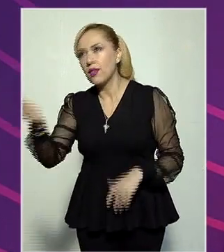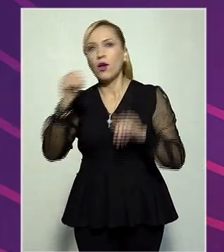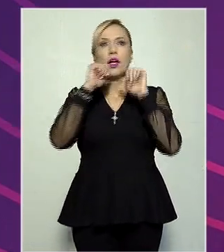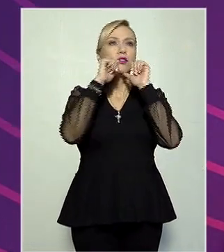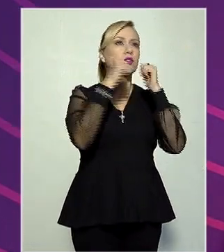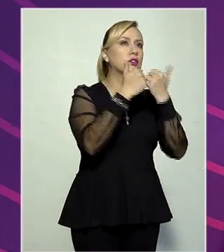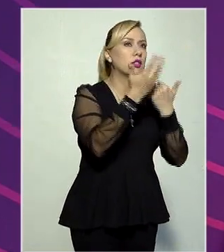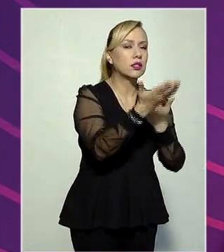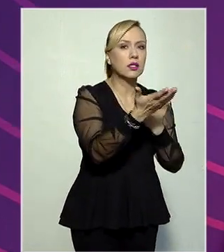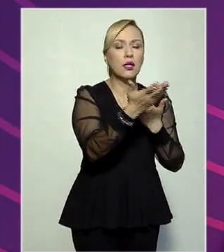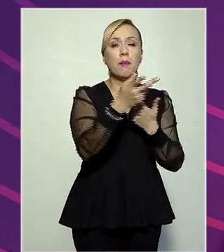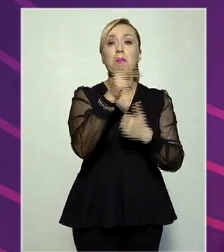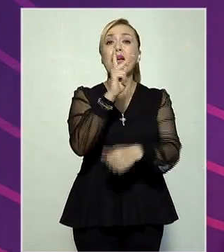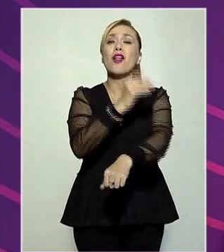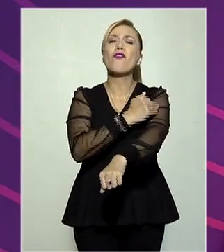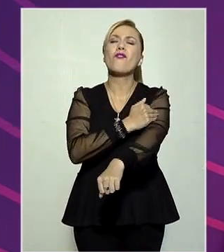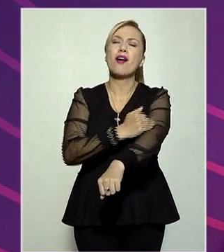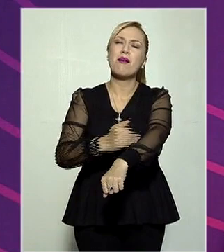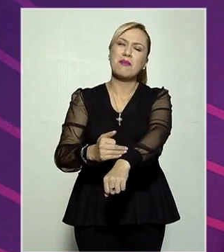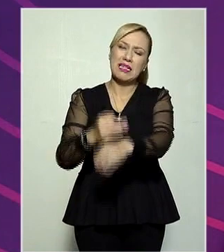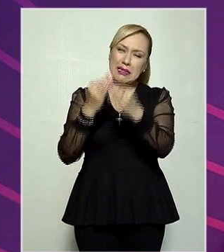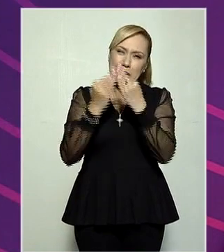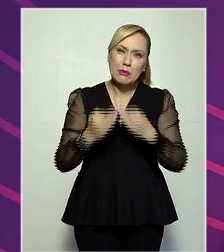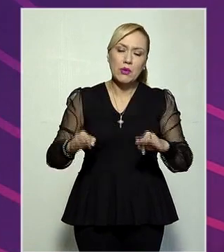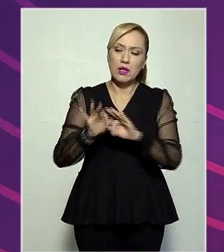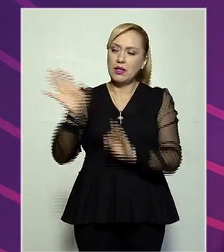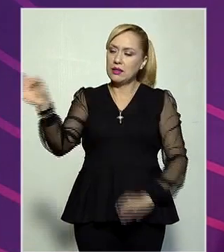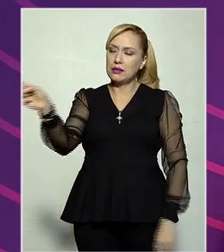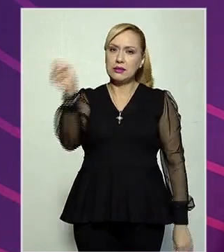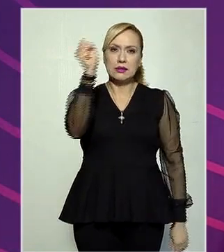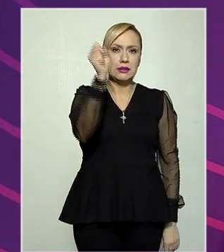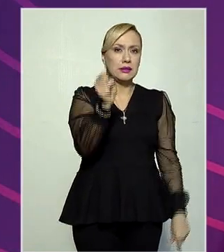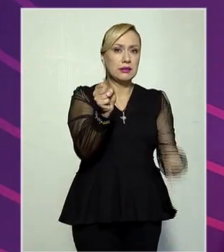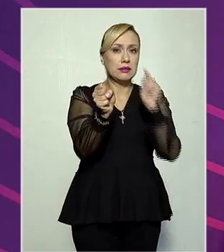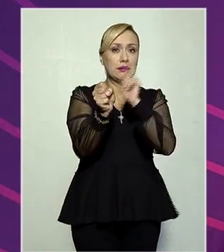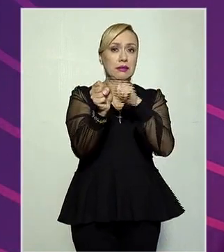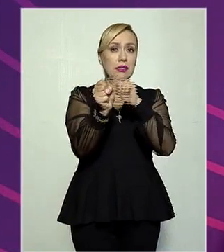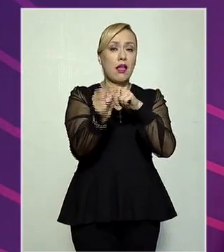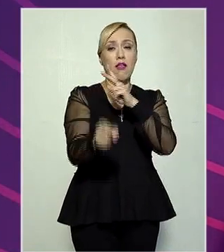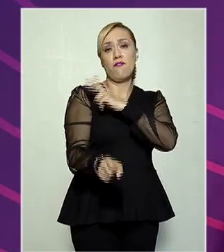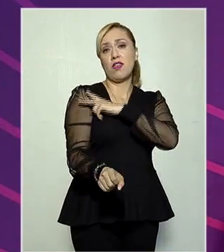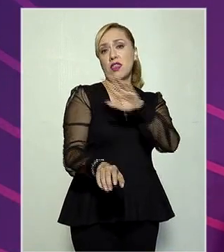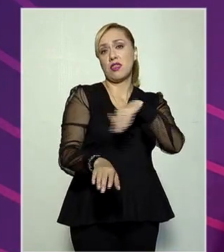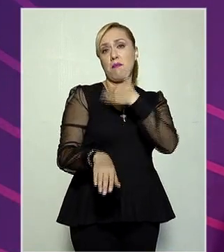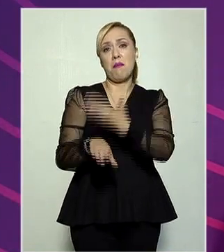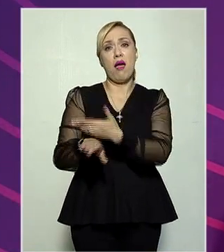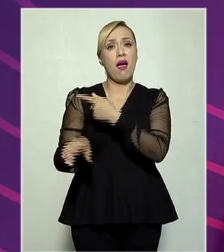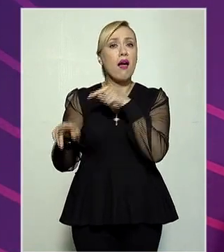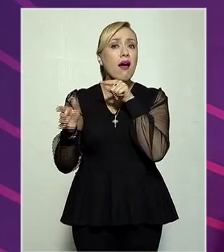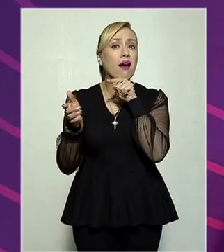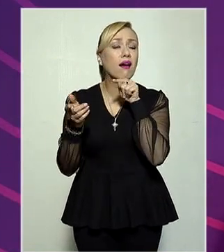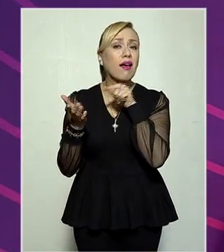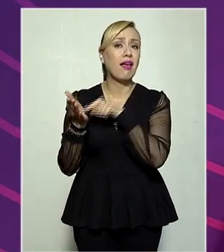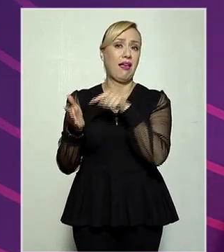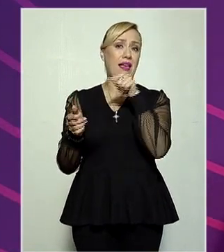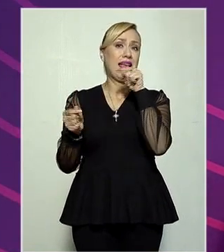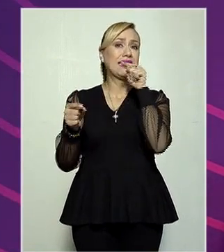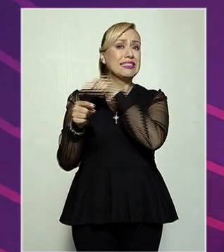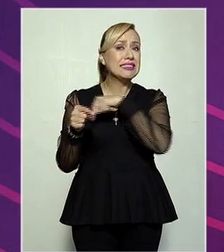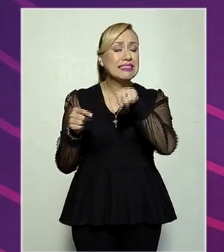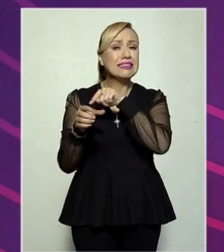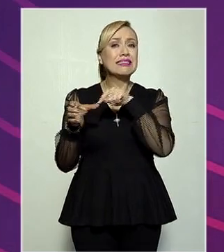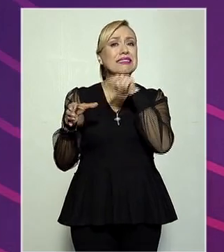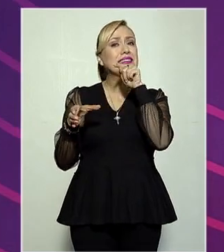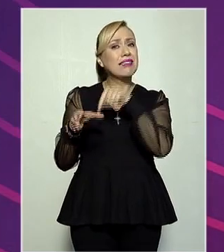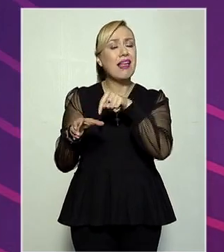importante, familias de personas desaparecidas que son víctimas también de esta práctica, para tratar de identificar, bueno,